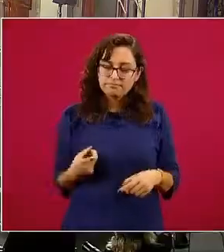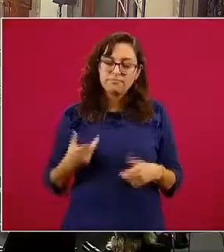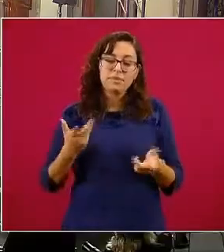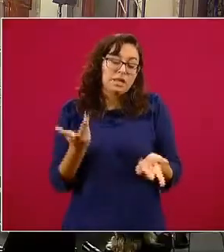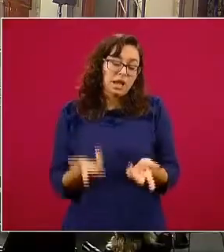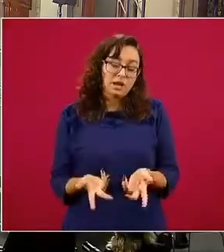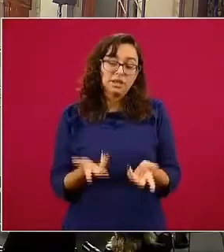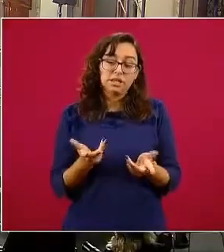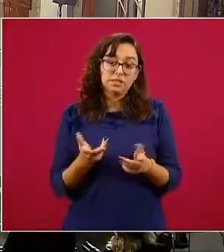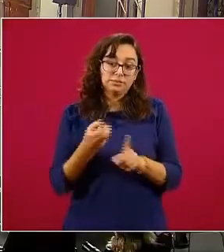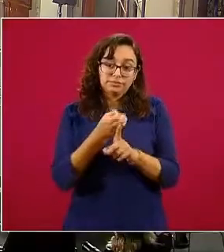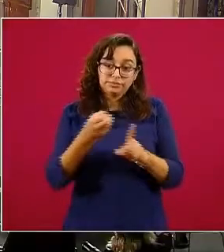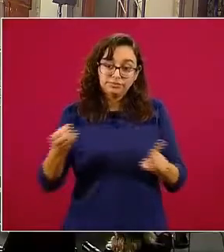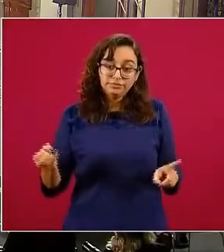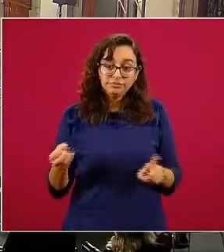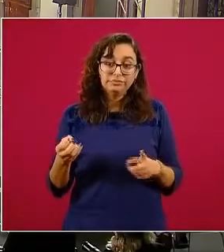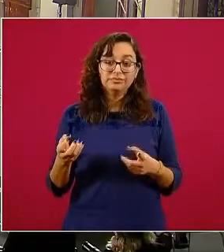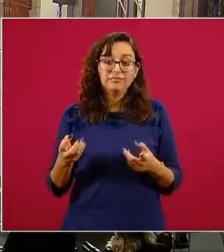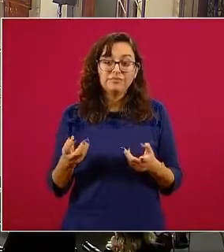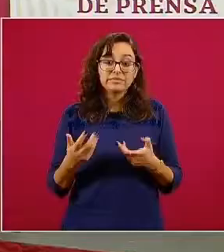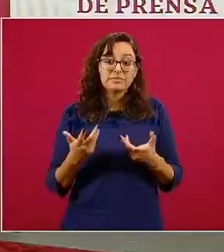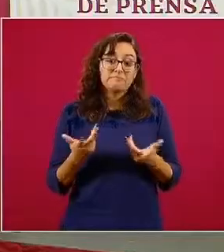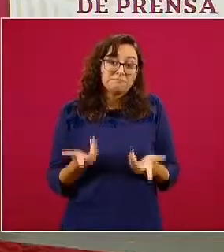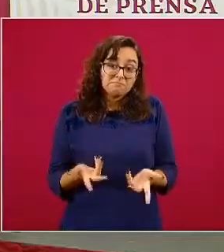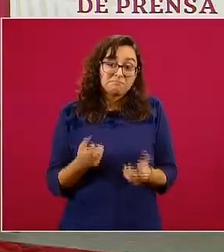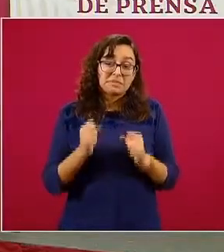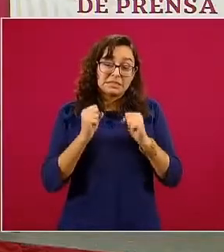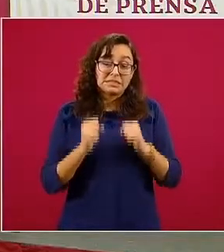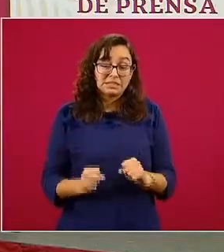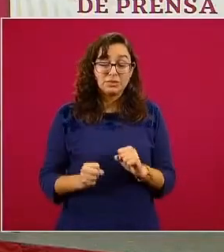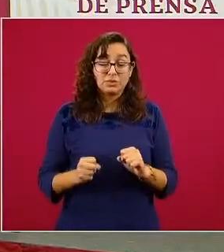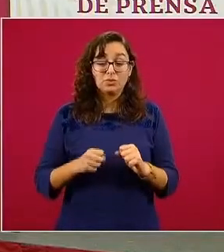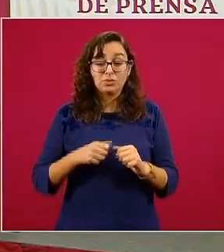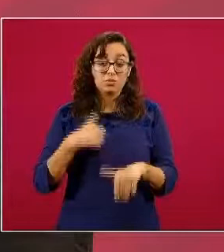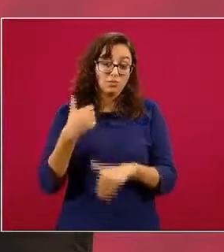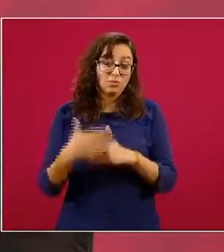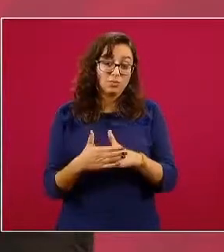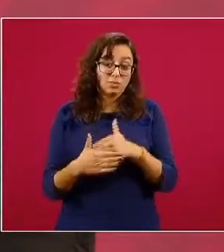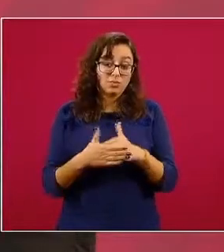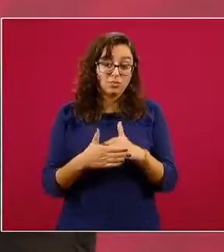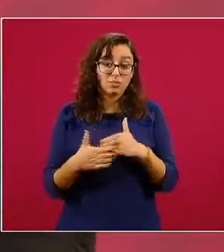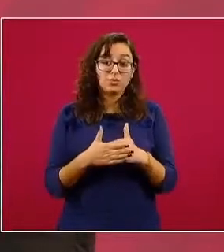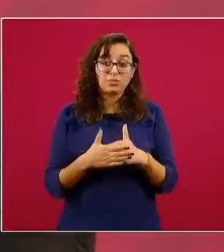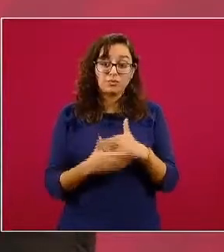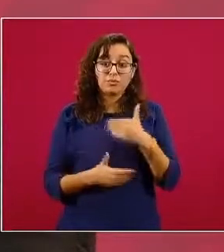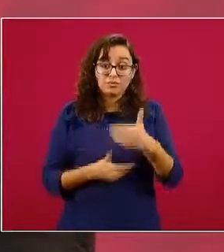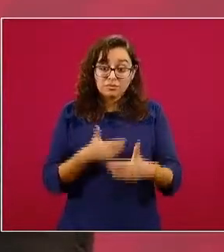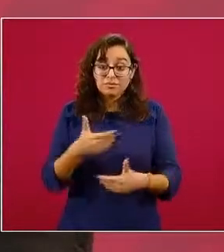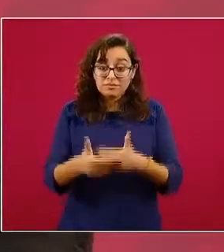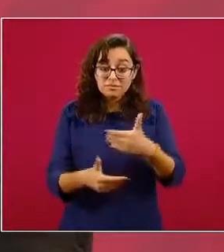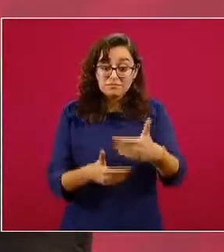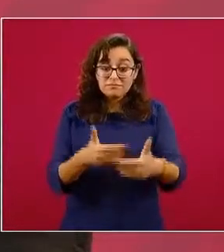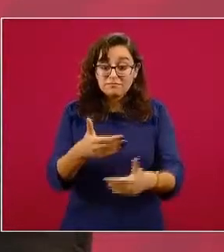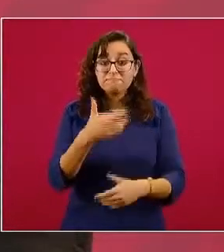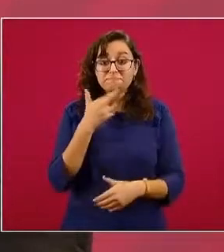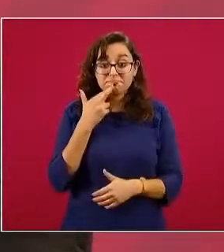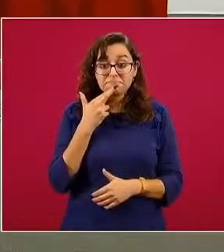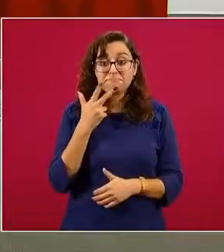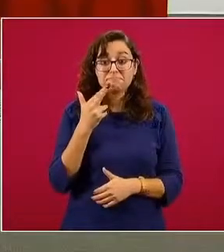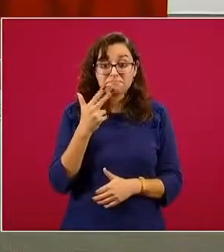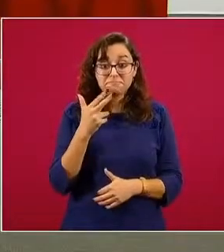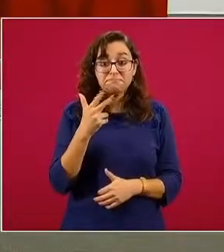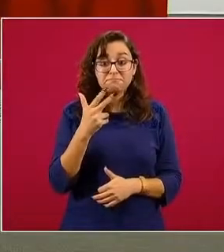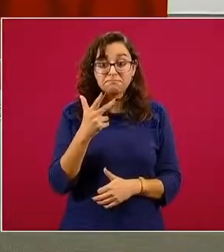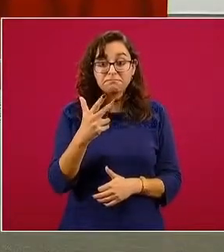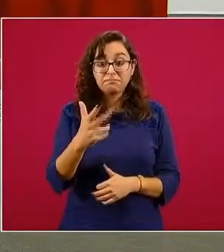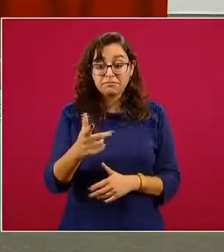unidad les notifique, y de seguro esto va a continuar, vamos mejorando en función de la proyección y